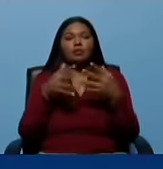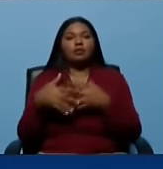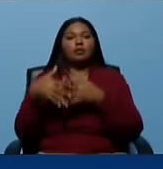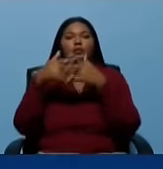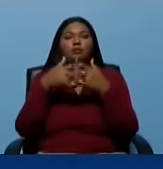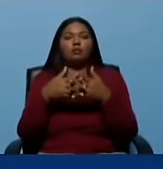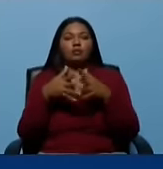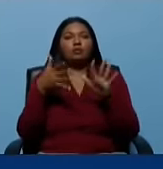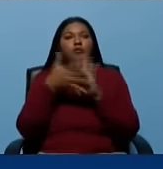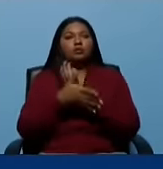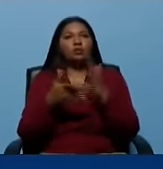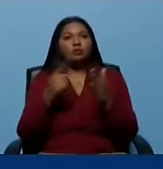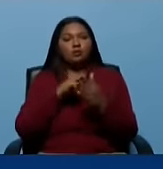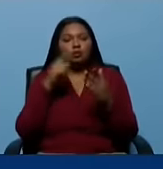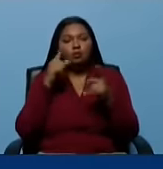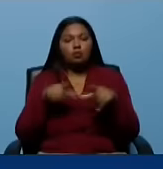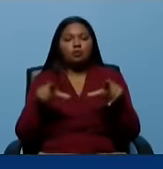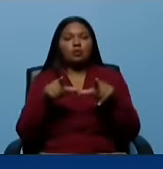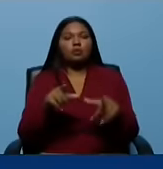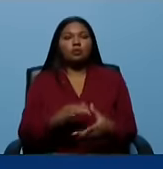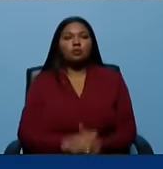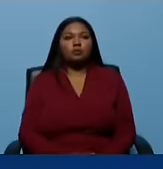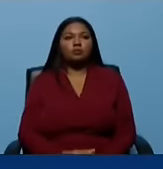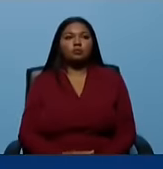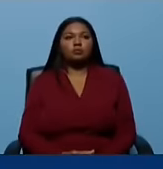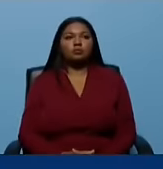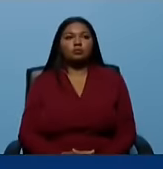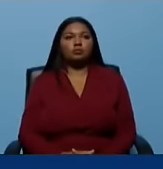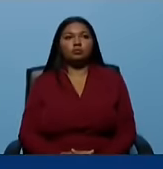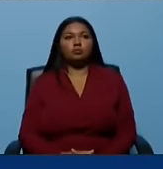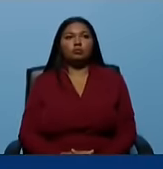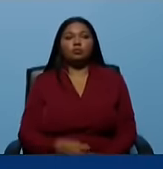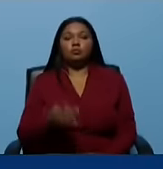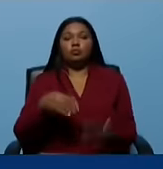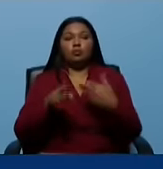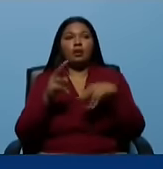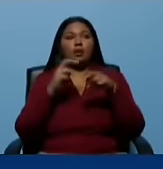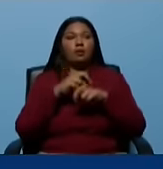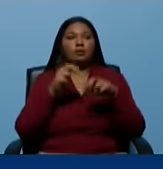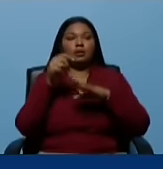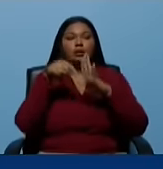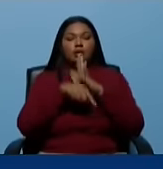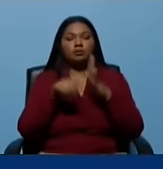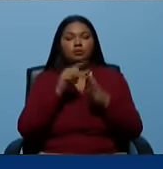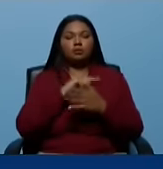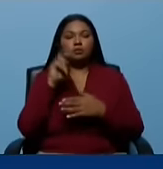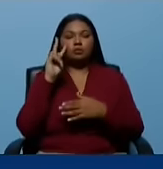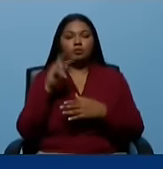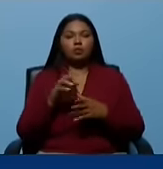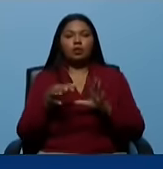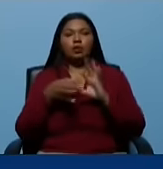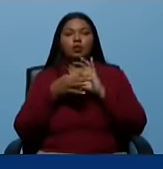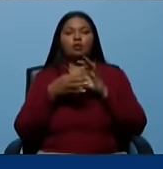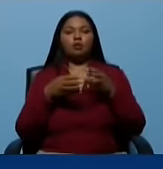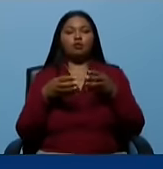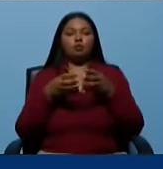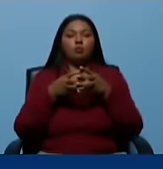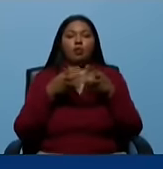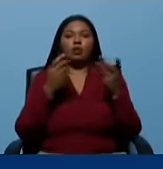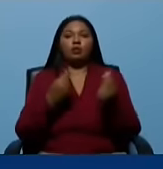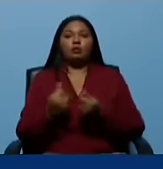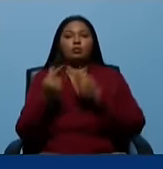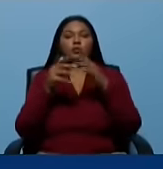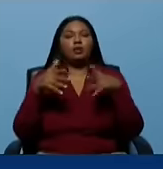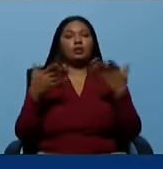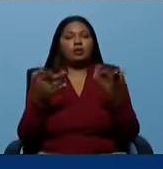Unidos sobre sobre la región cuando tú vas a revisar todos estos gobiernos a lo interno todos estos gobiernos están ligados a grupos económicos que